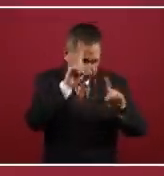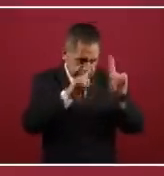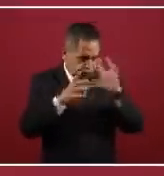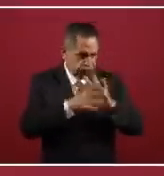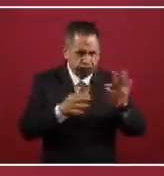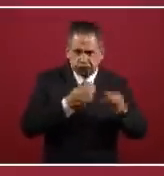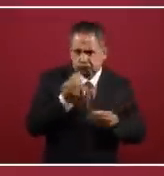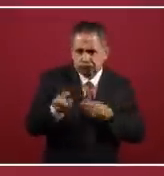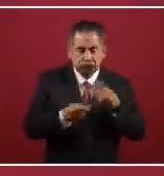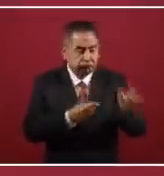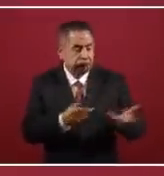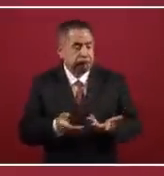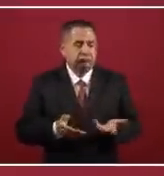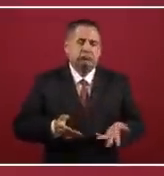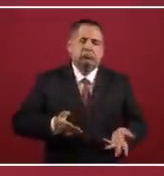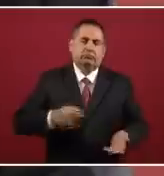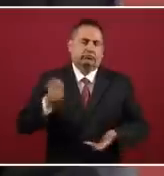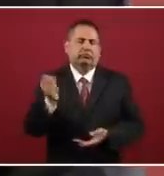pues está